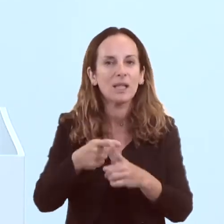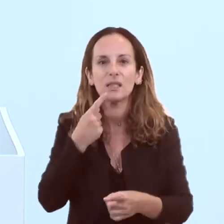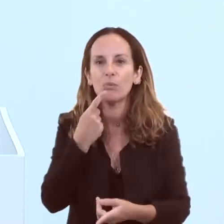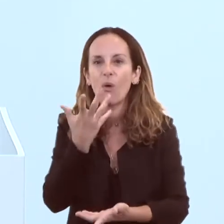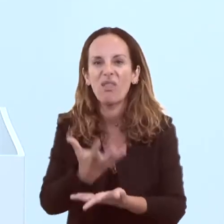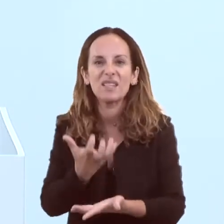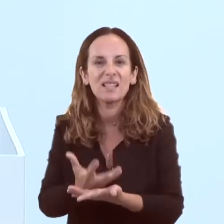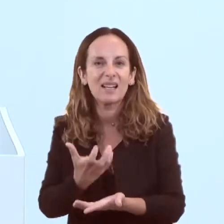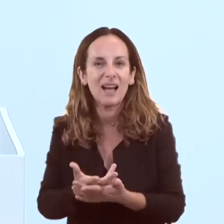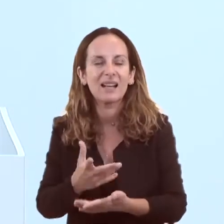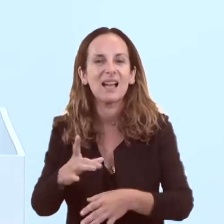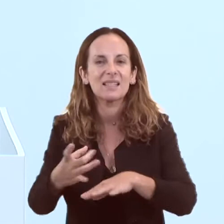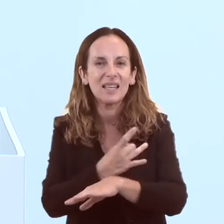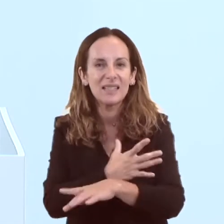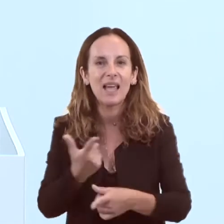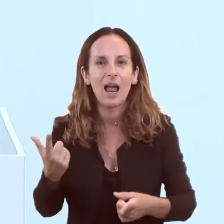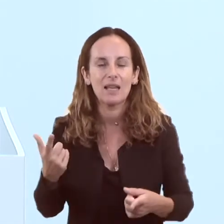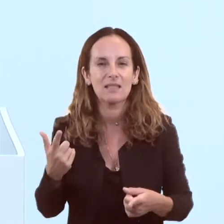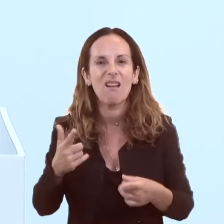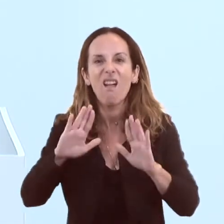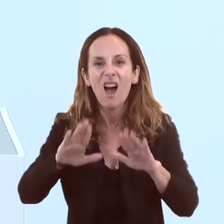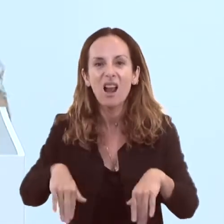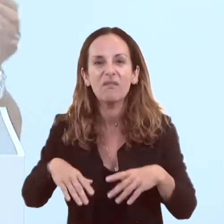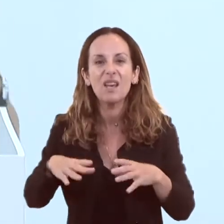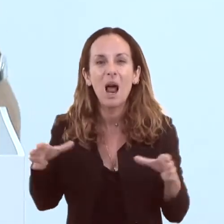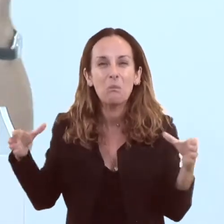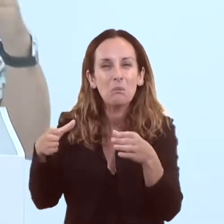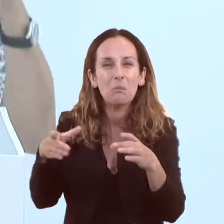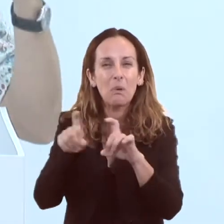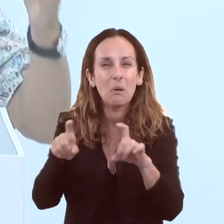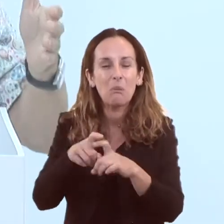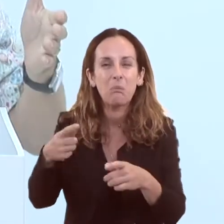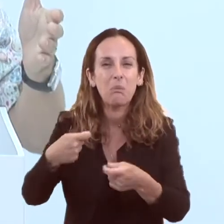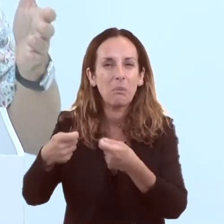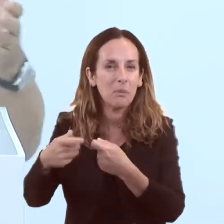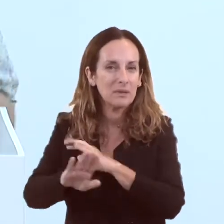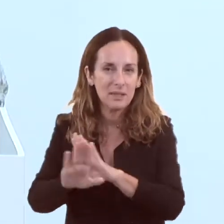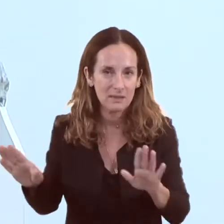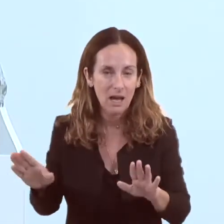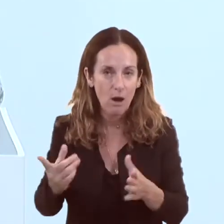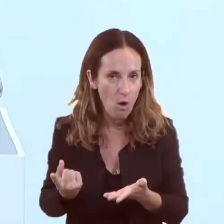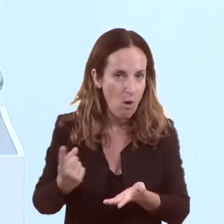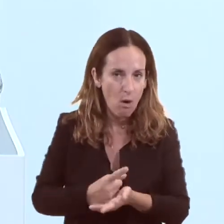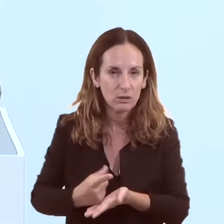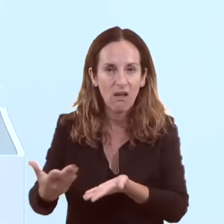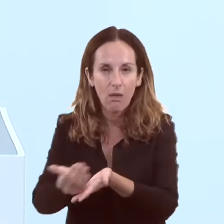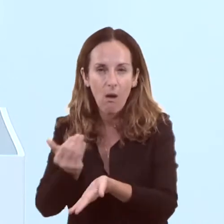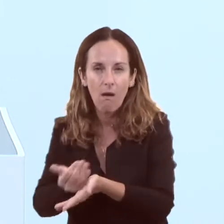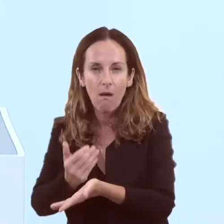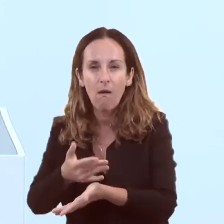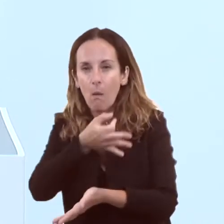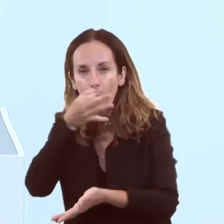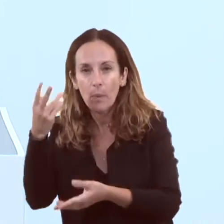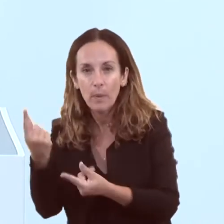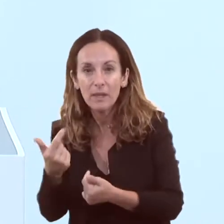que se transforman en un pequeño oligopolio Industrial que vuelve a hacer fortuna contaminando la mente